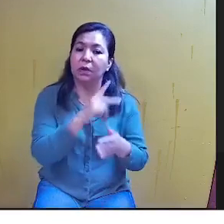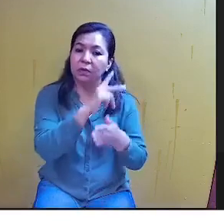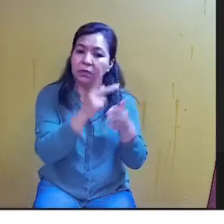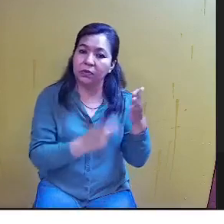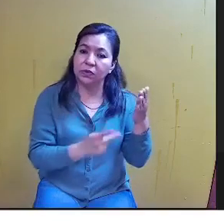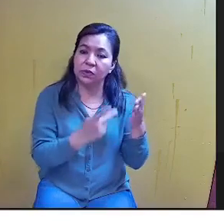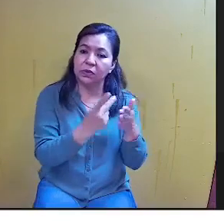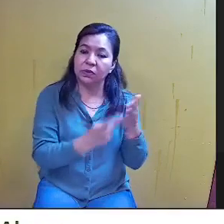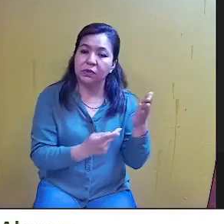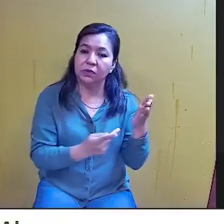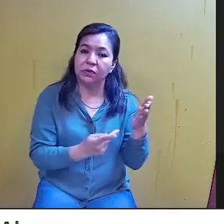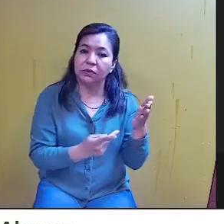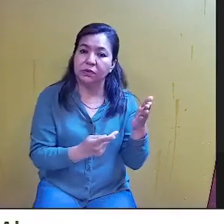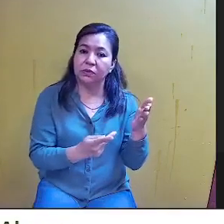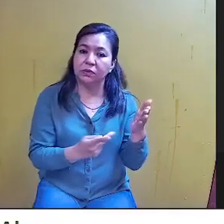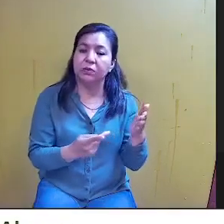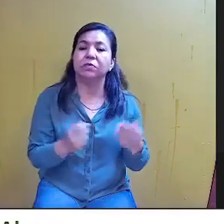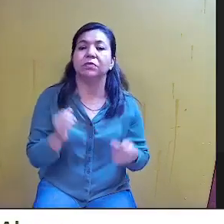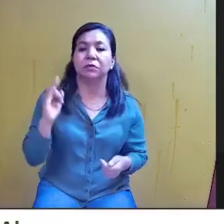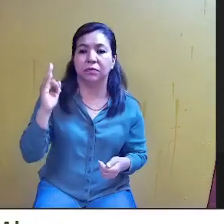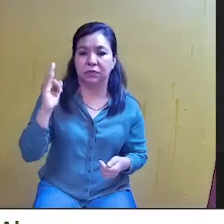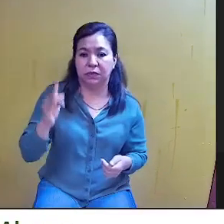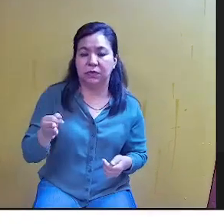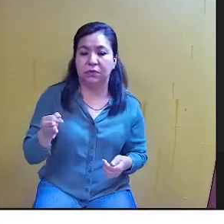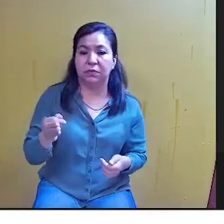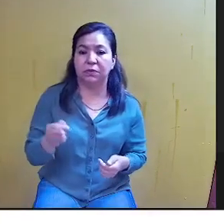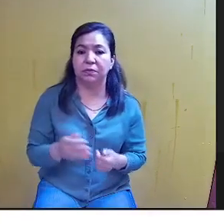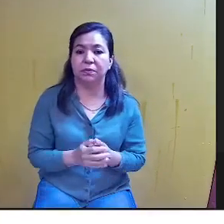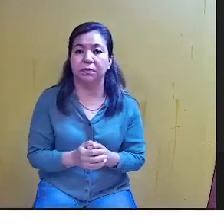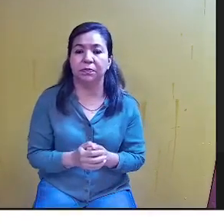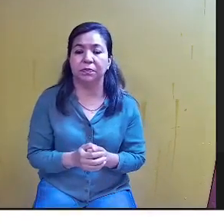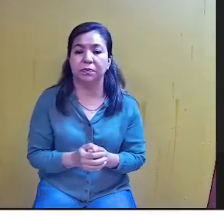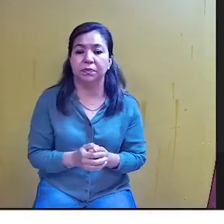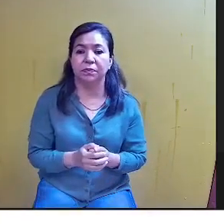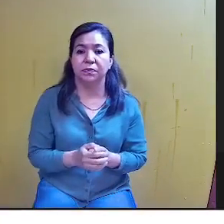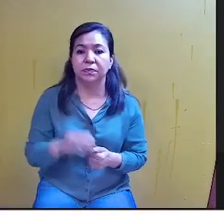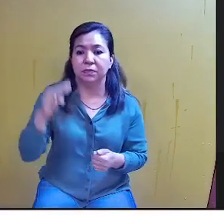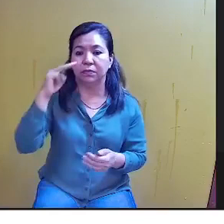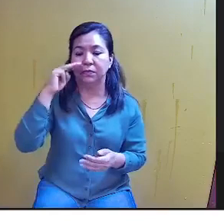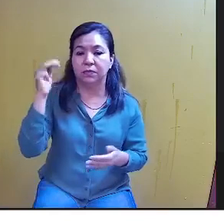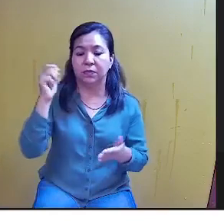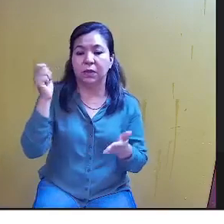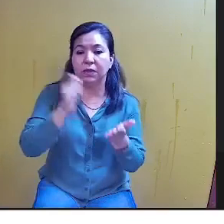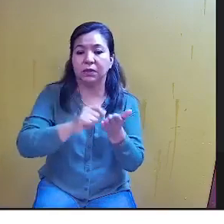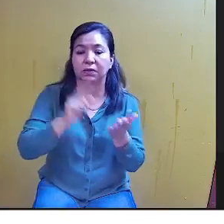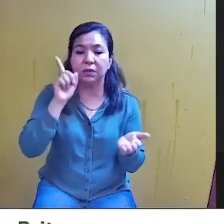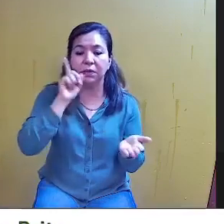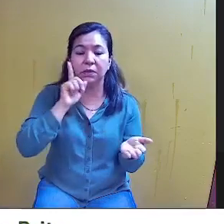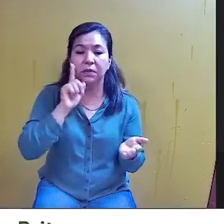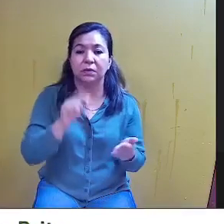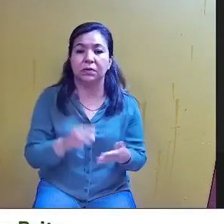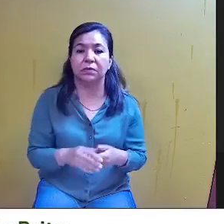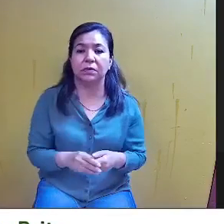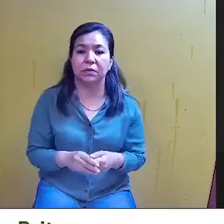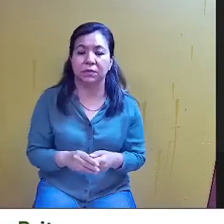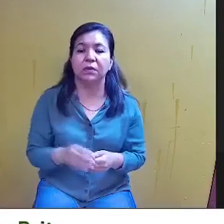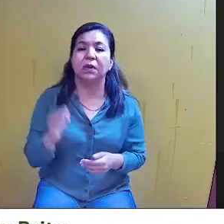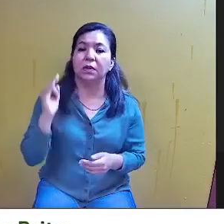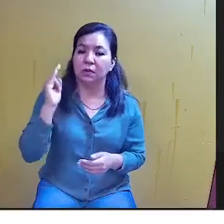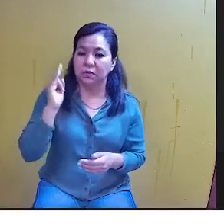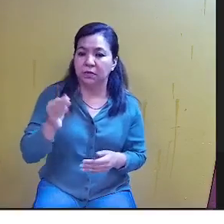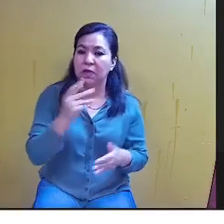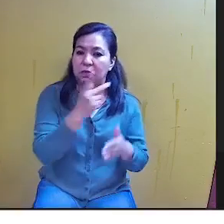Almadelia Eugenio Alcaraz. Con el proyecto. Gracias, magistrada. Magistrada y la Rosa Delgado Brito. A favor del